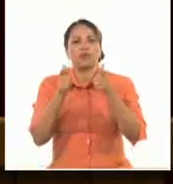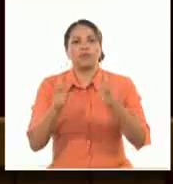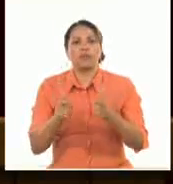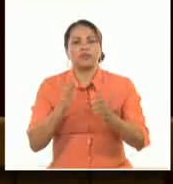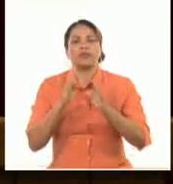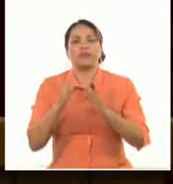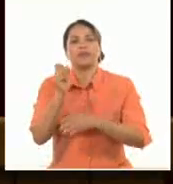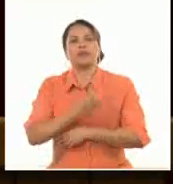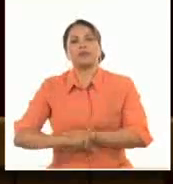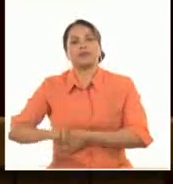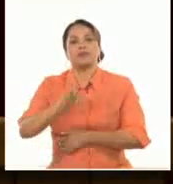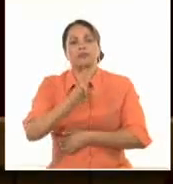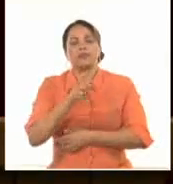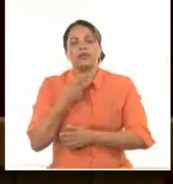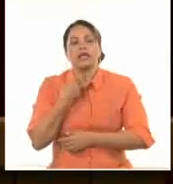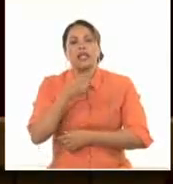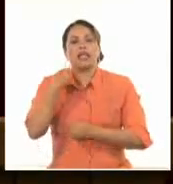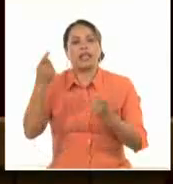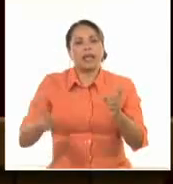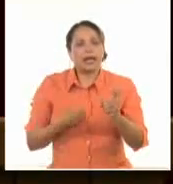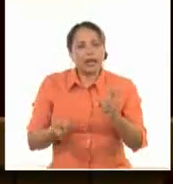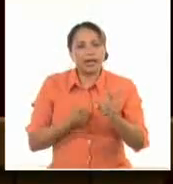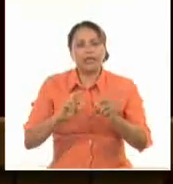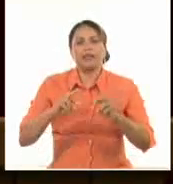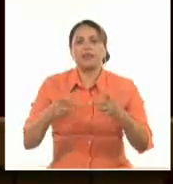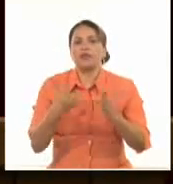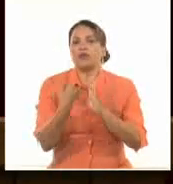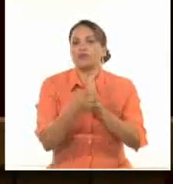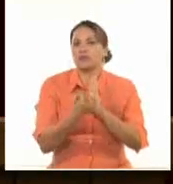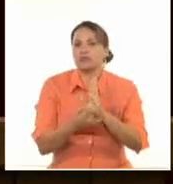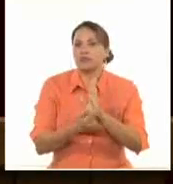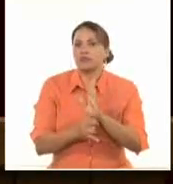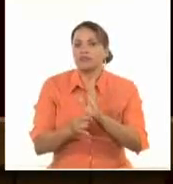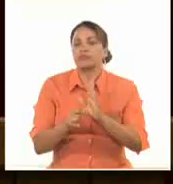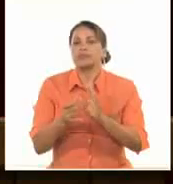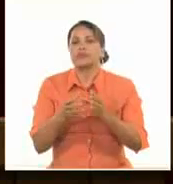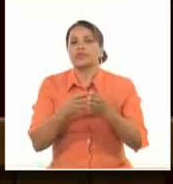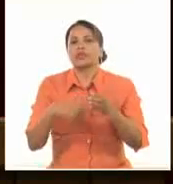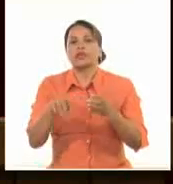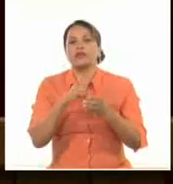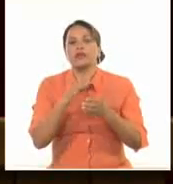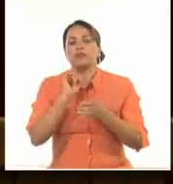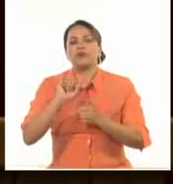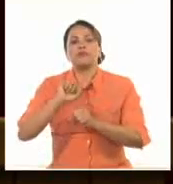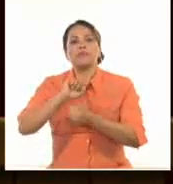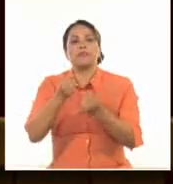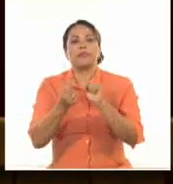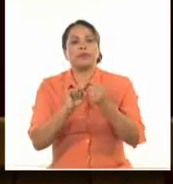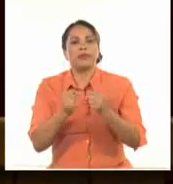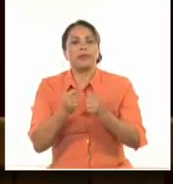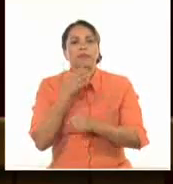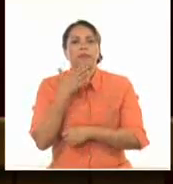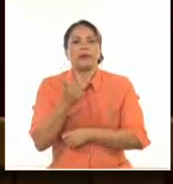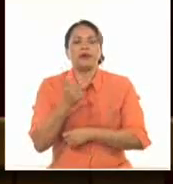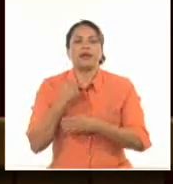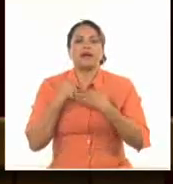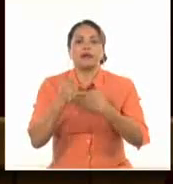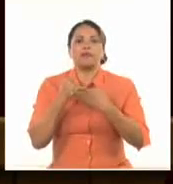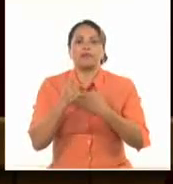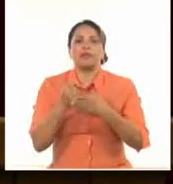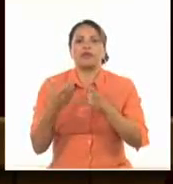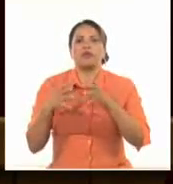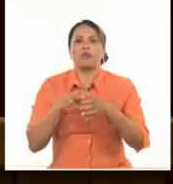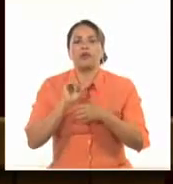sociales, cuando la guerra vuelve a ser el pretexto de las élites imperialistas para favorecer al complejo militar industrial,